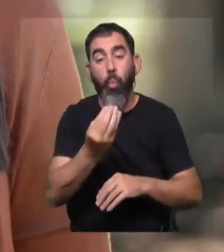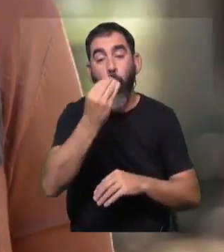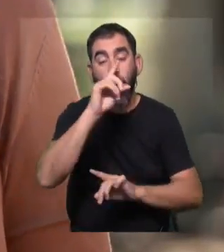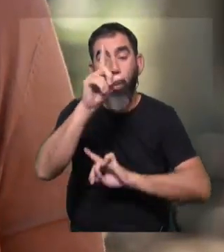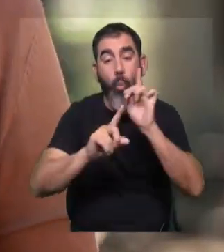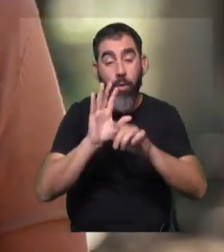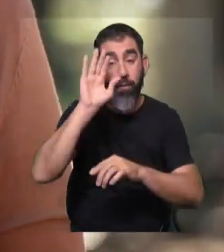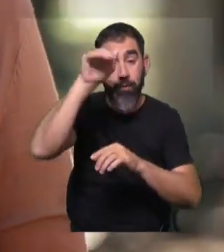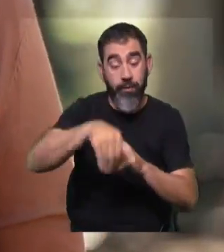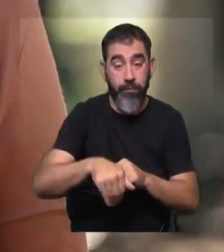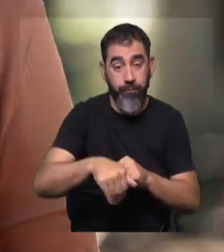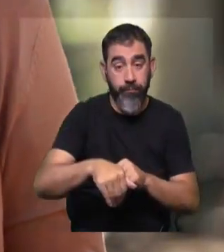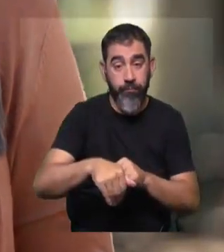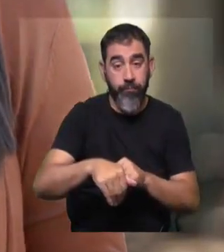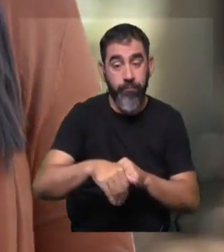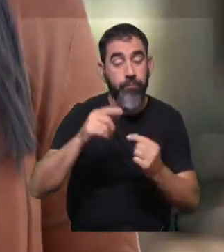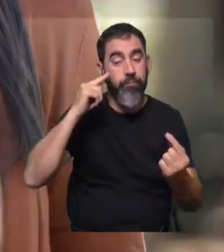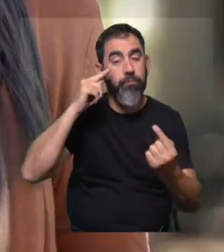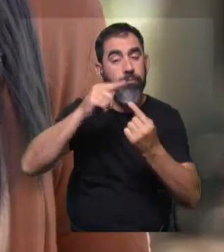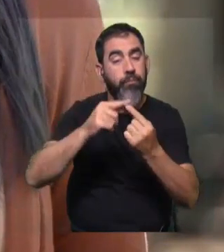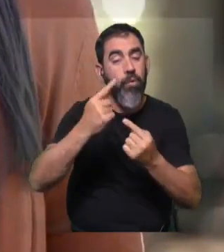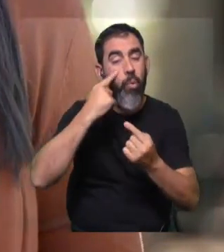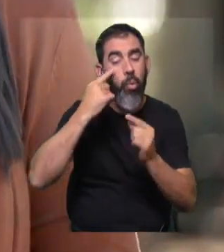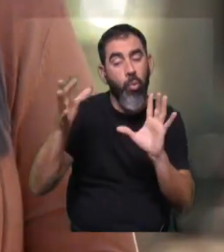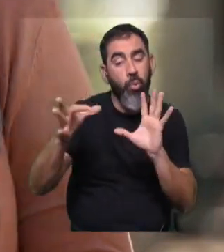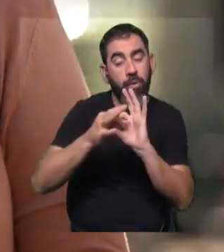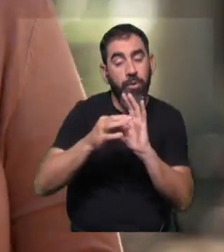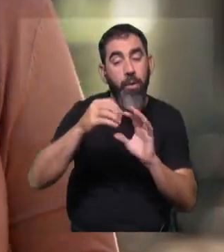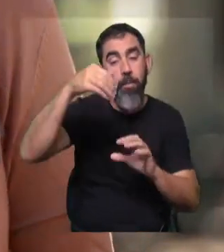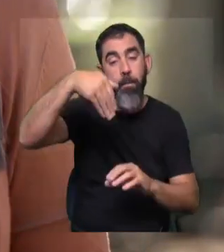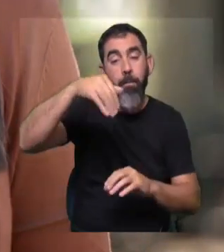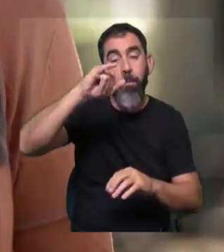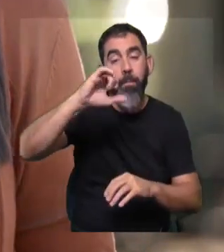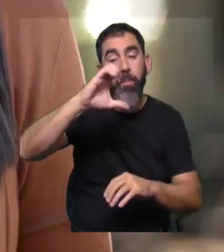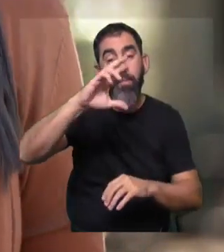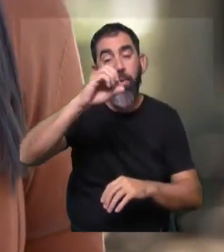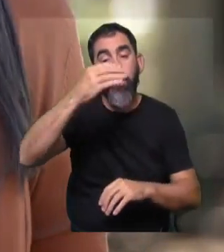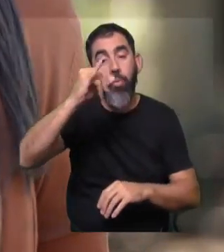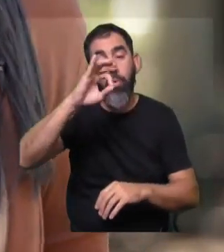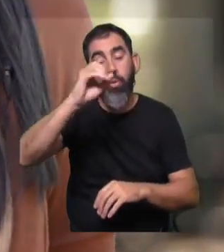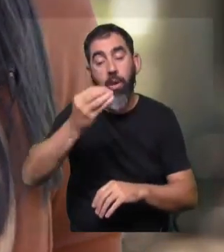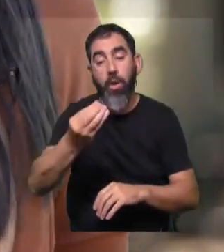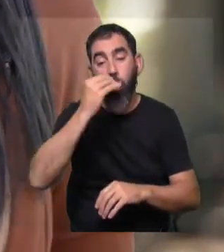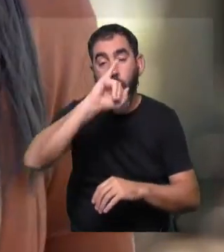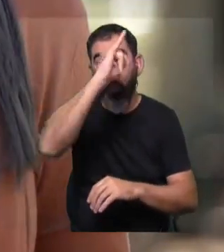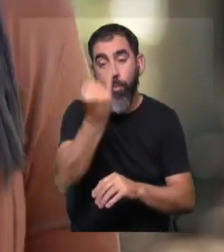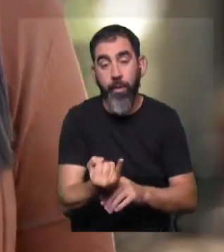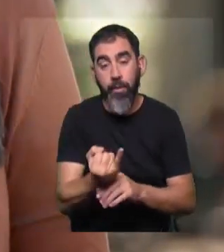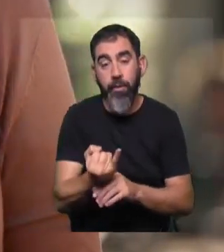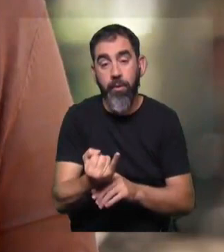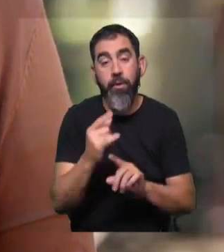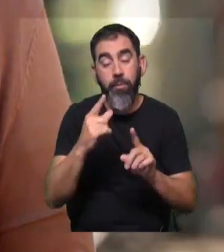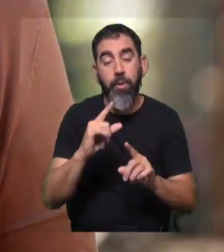Universidad de la República que busca conocer el vínculo entre la microbiota intestinal la ingesta dietética y el